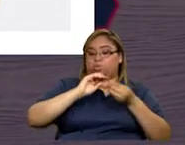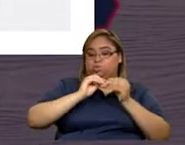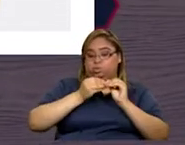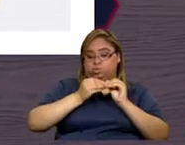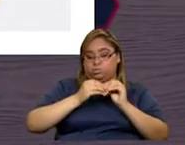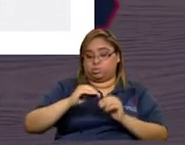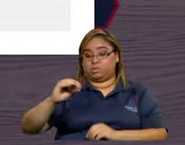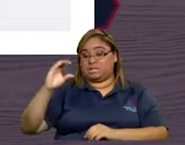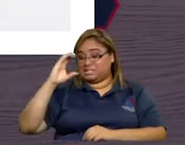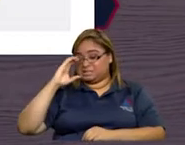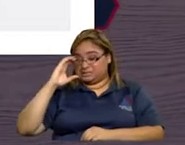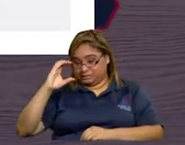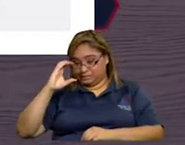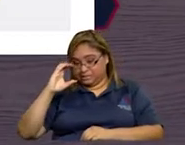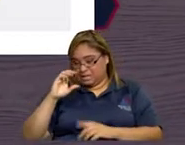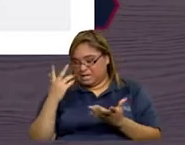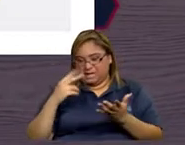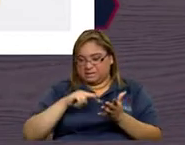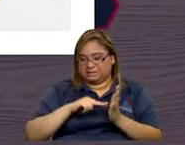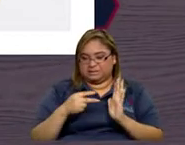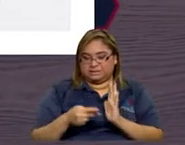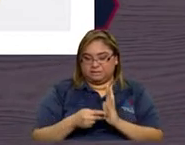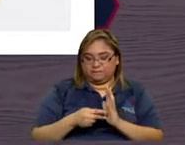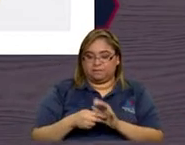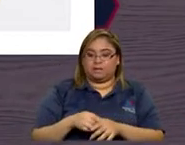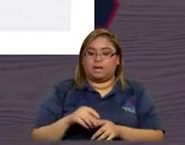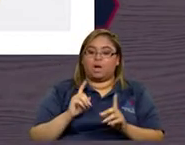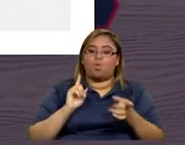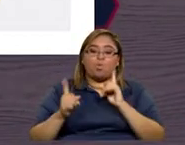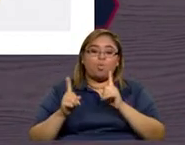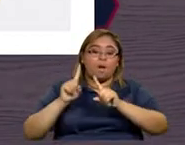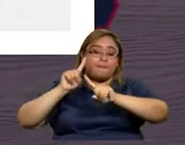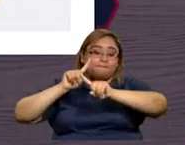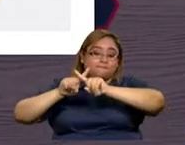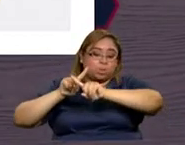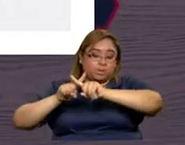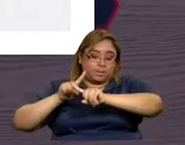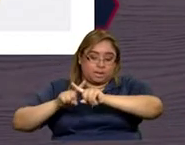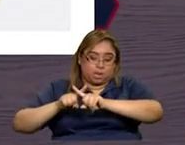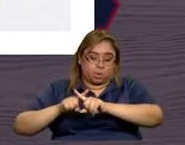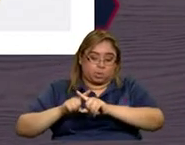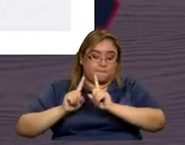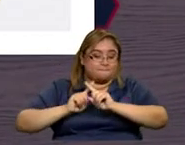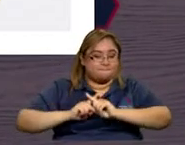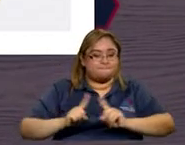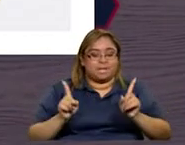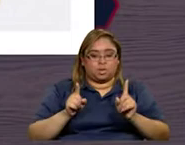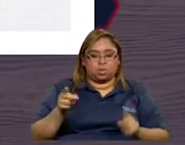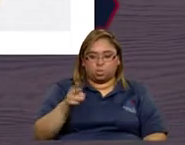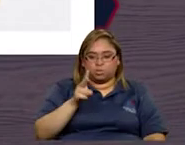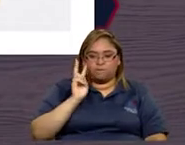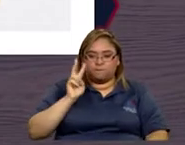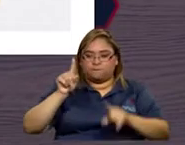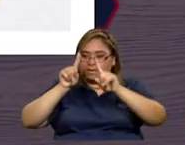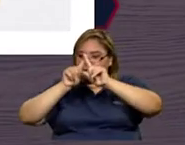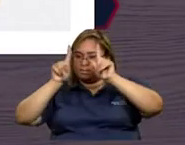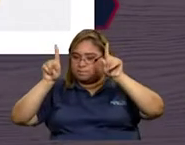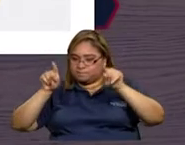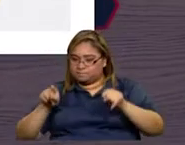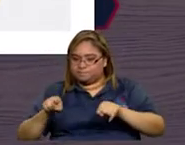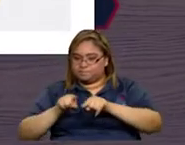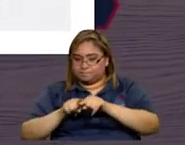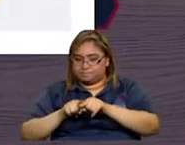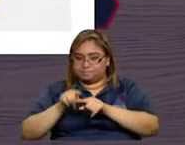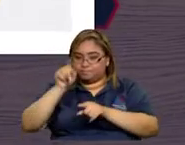C indica el multiplicador. Pero aquí ustedes observan la tabla y el valor